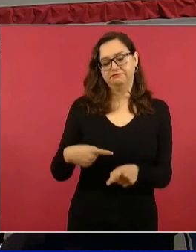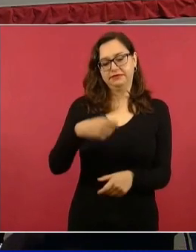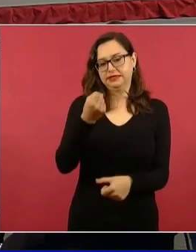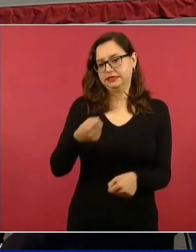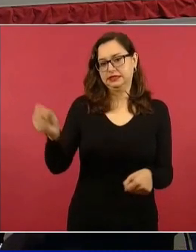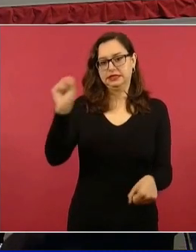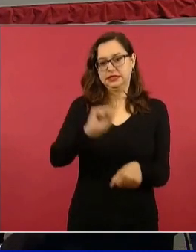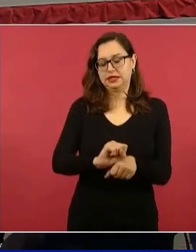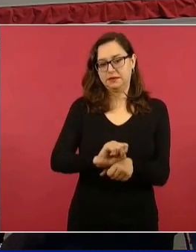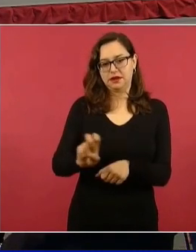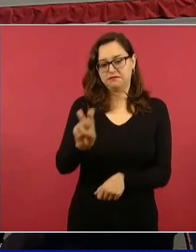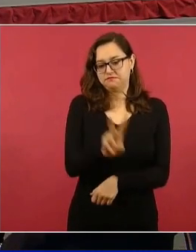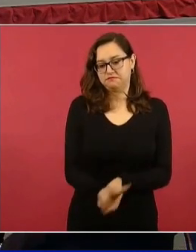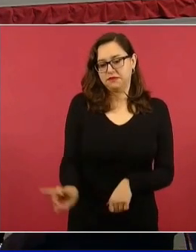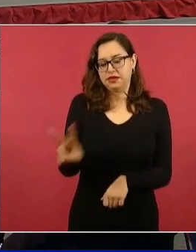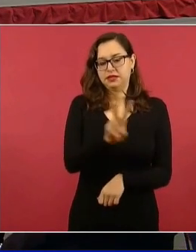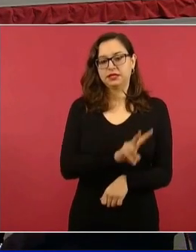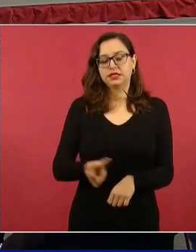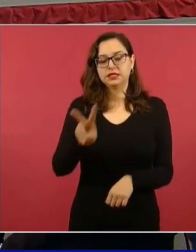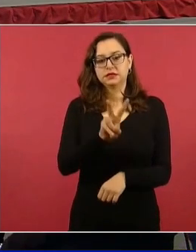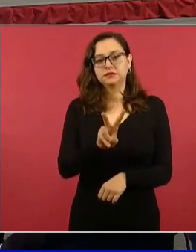lo más